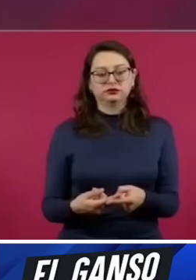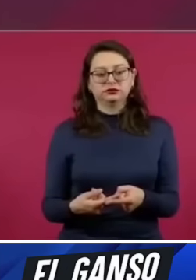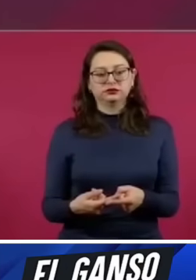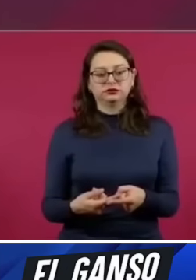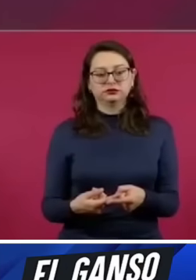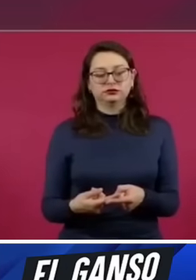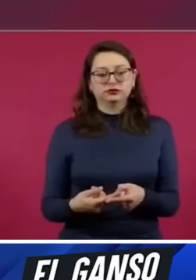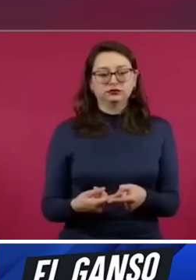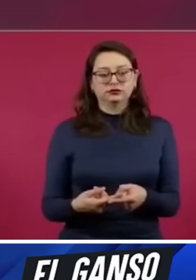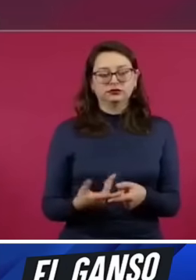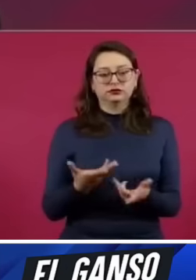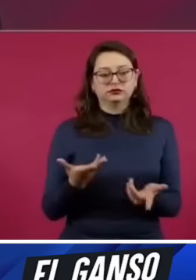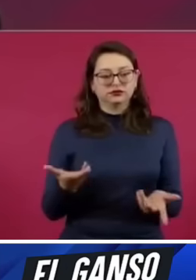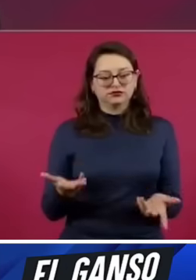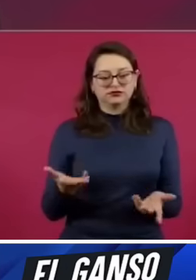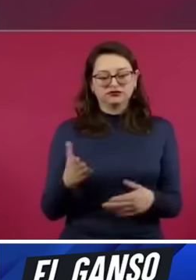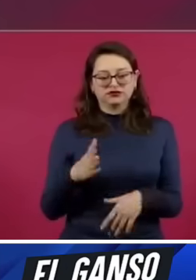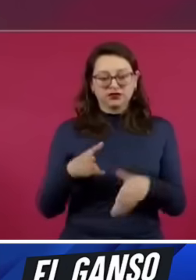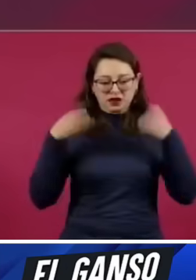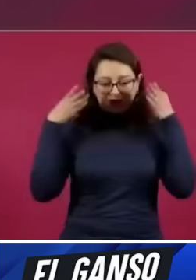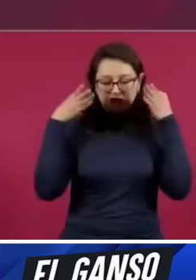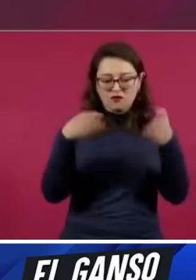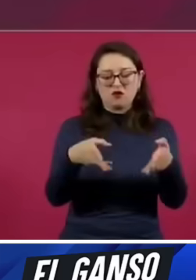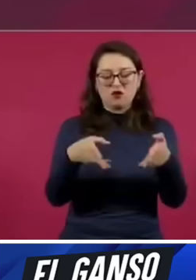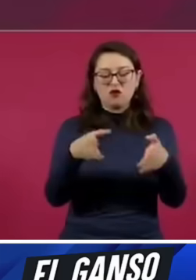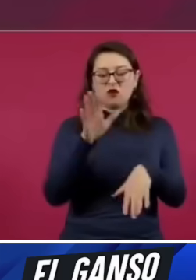enfocado todo el quehacer